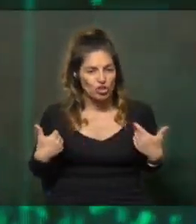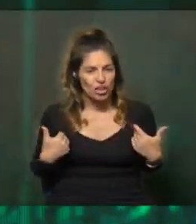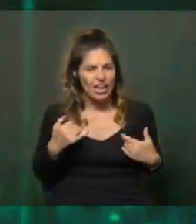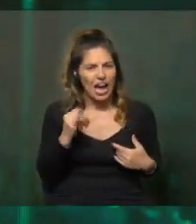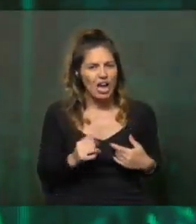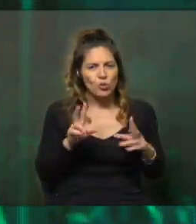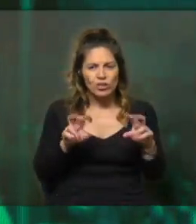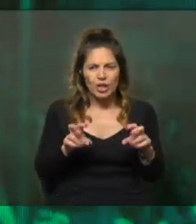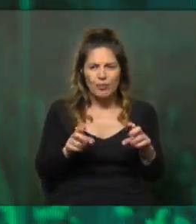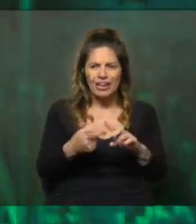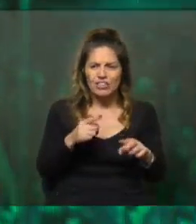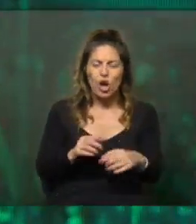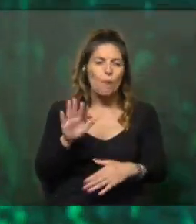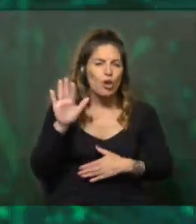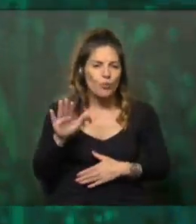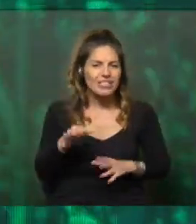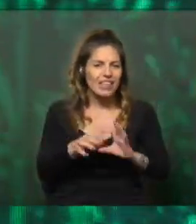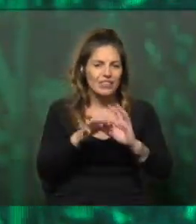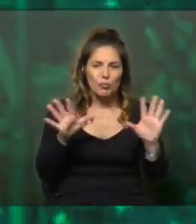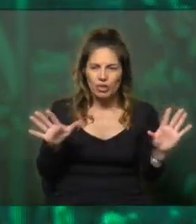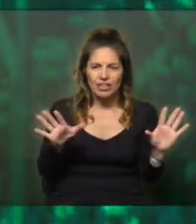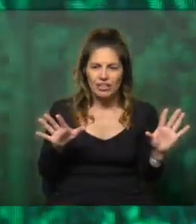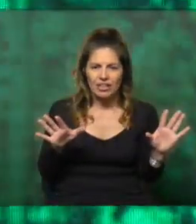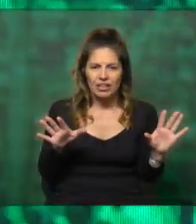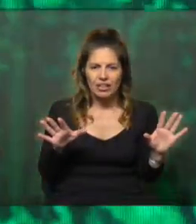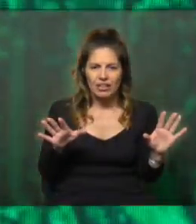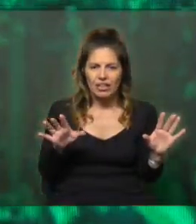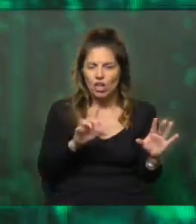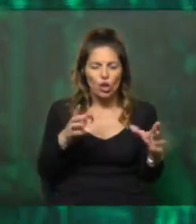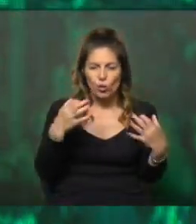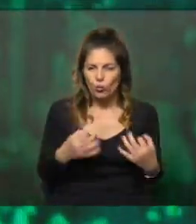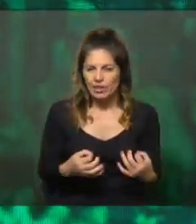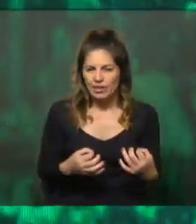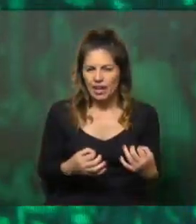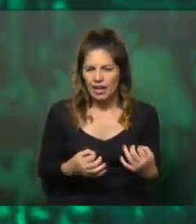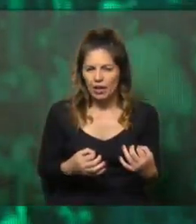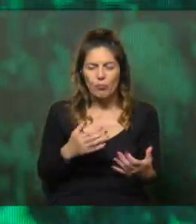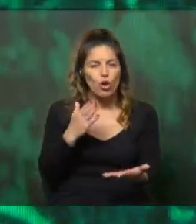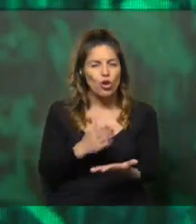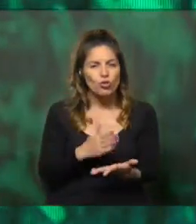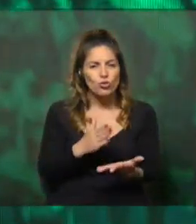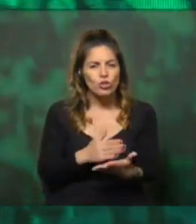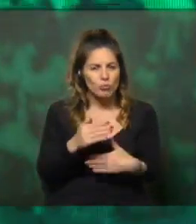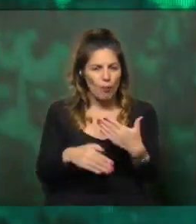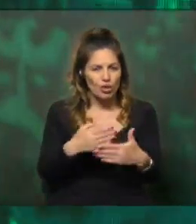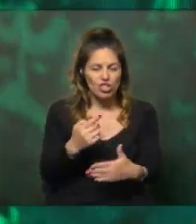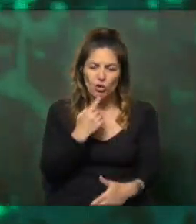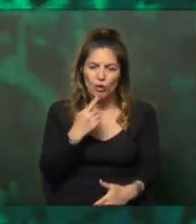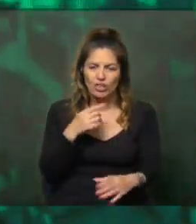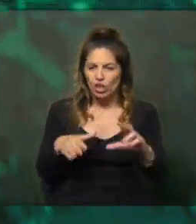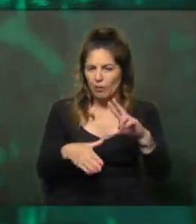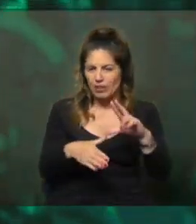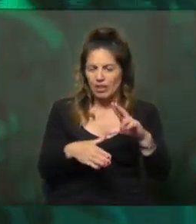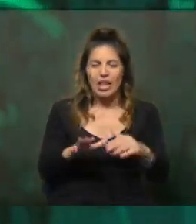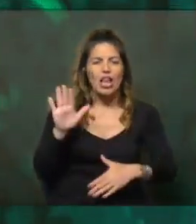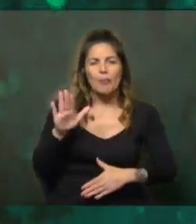factor que tiene que ver que la promesa democrática estuvo incumplida también por los por los últimos procesos políticos en América Latina La promesa